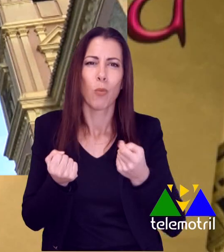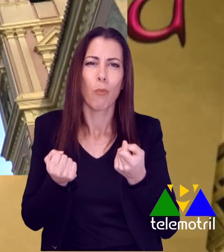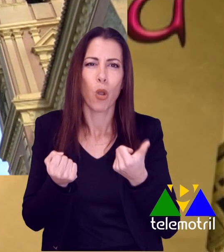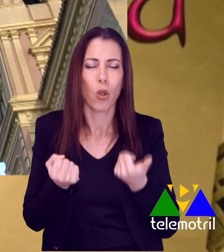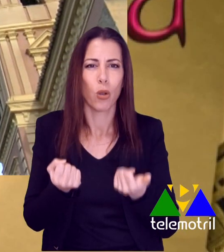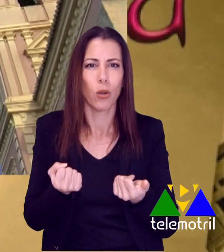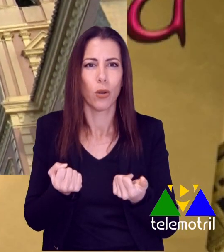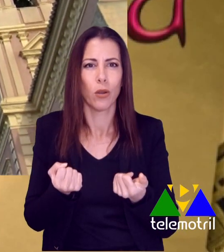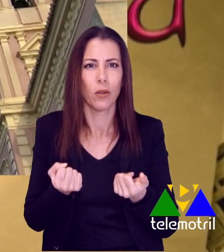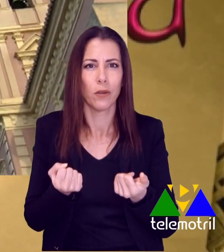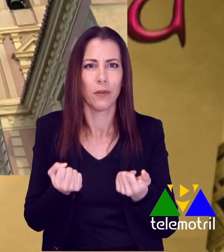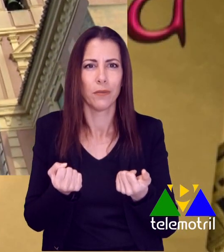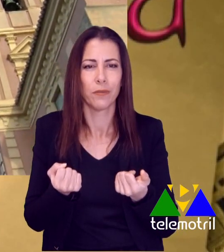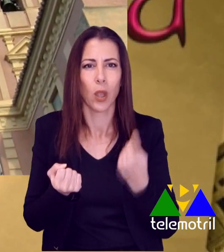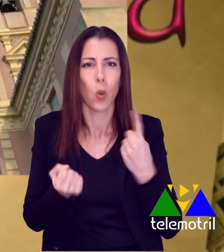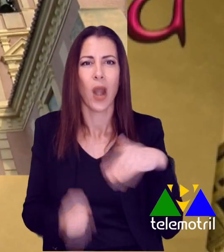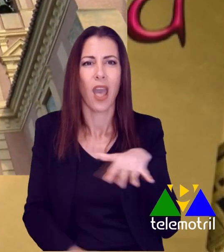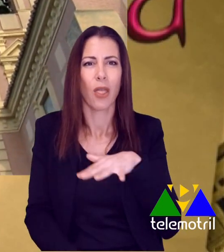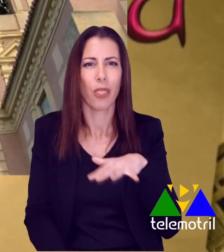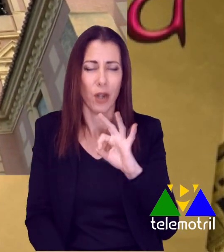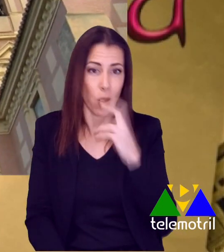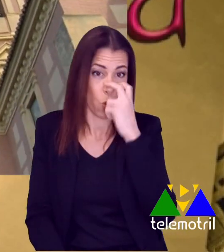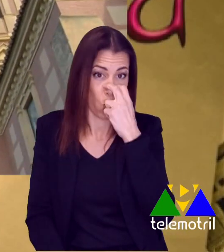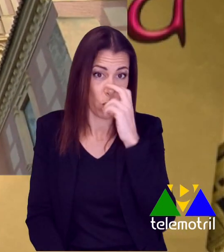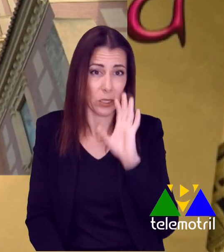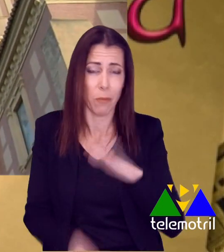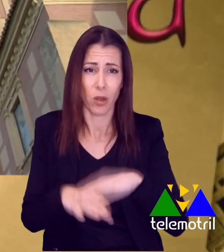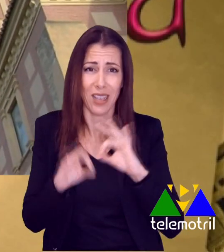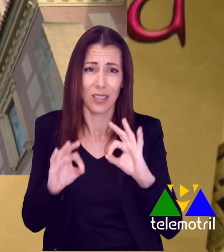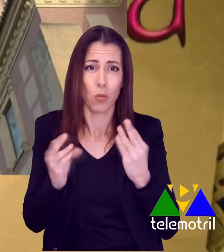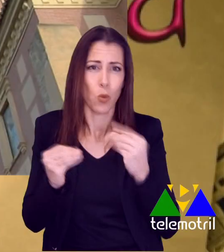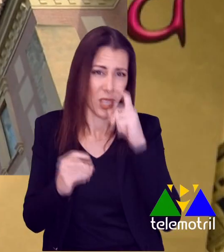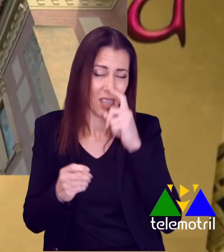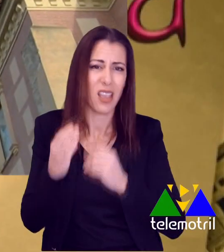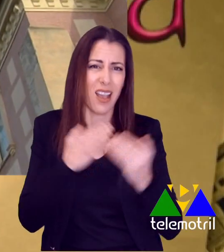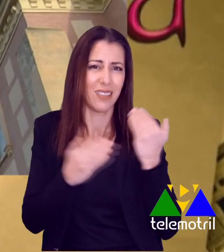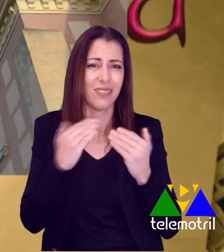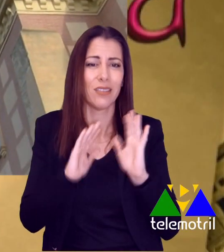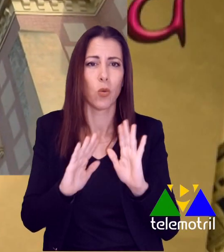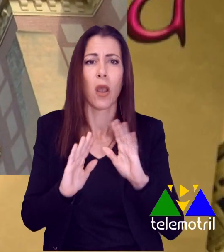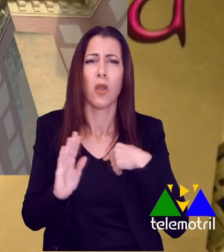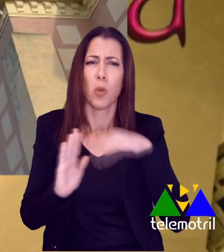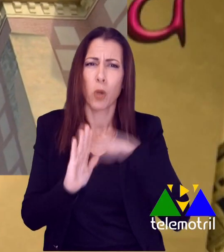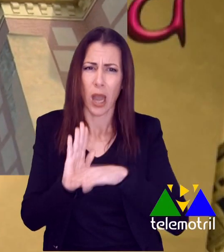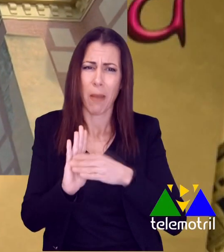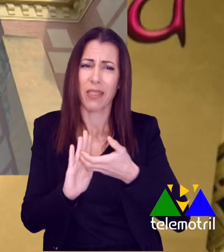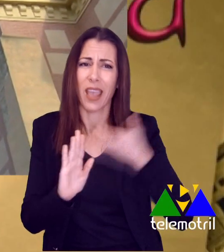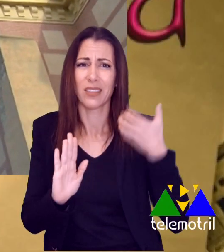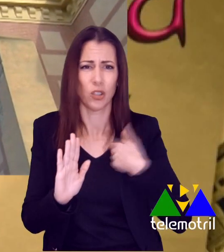poco en una zona que es muy curiosa porque es muy antigua. Quizás en el programa anterior lo